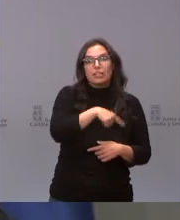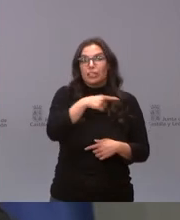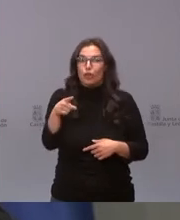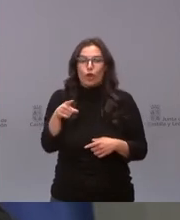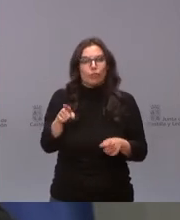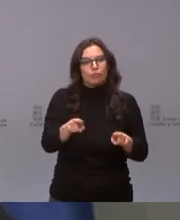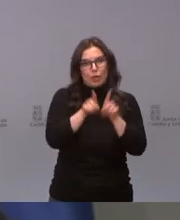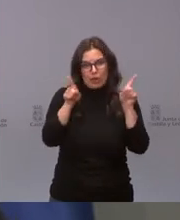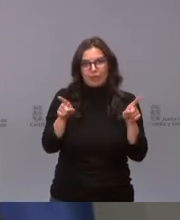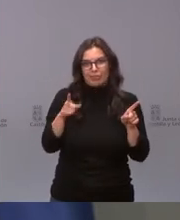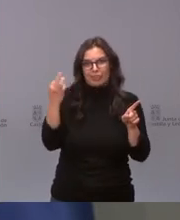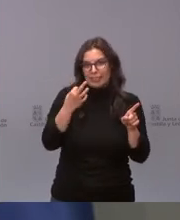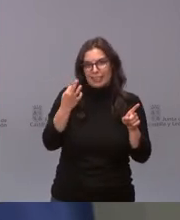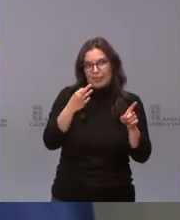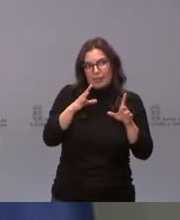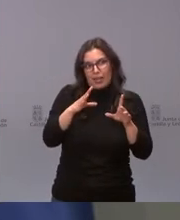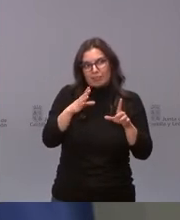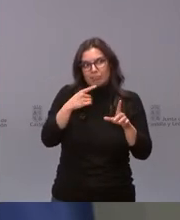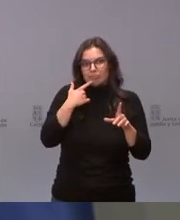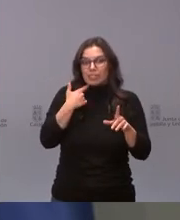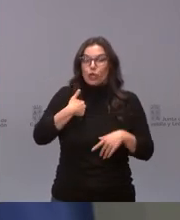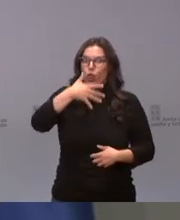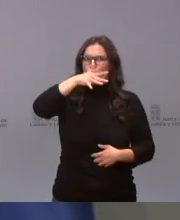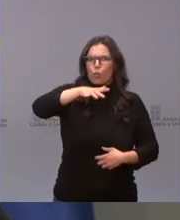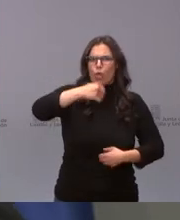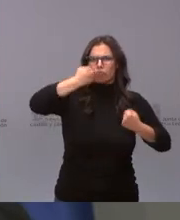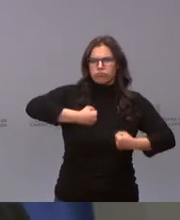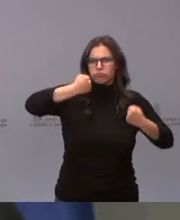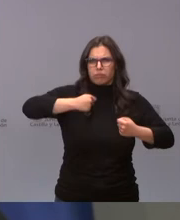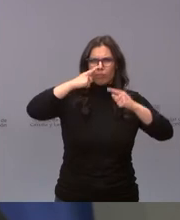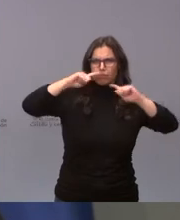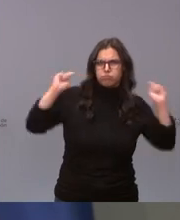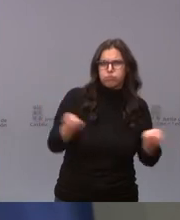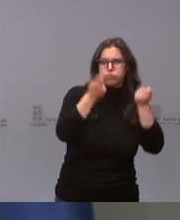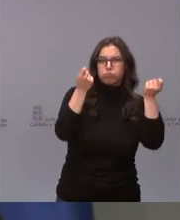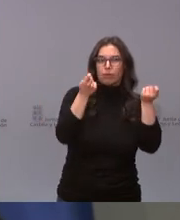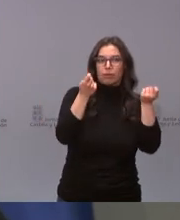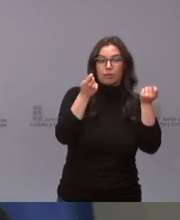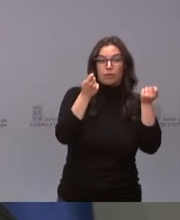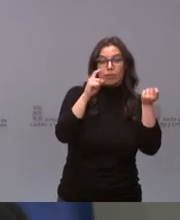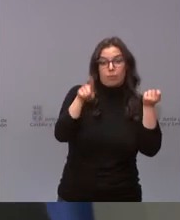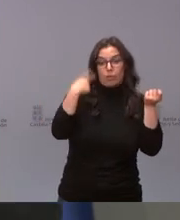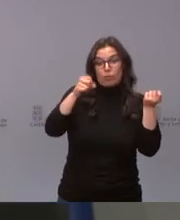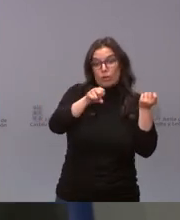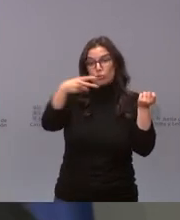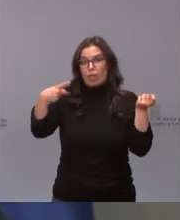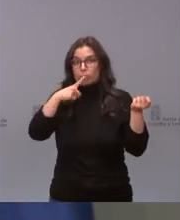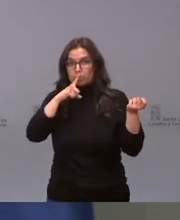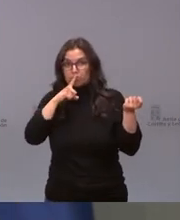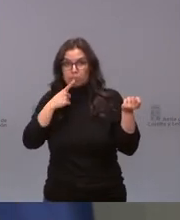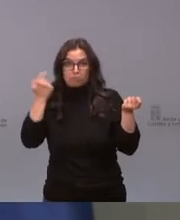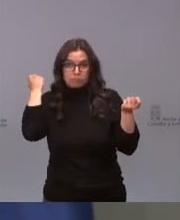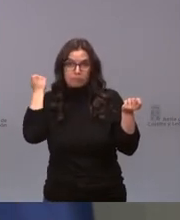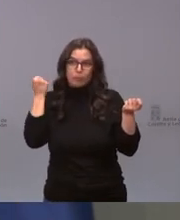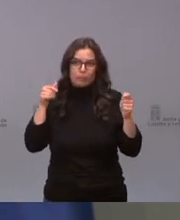como al anuncio. Me gustaría que cuando se anuncia y se falla, la importancia sea la misma, porque a veces el anuncio